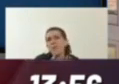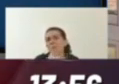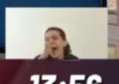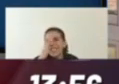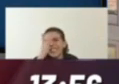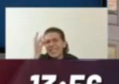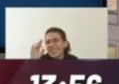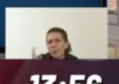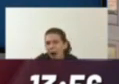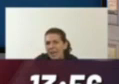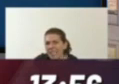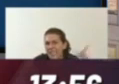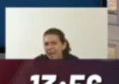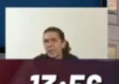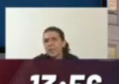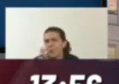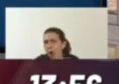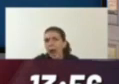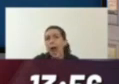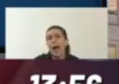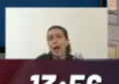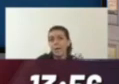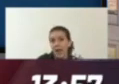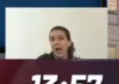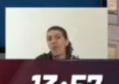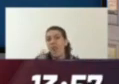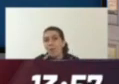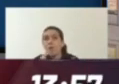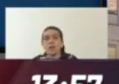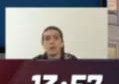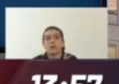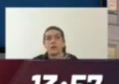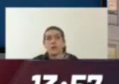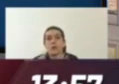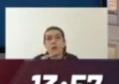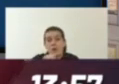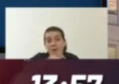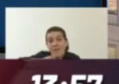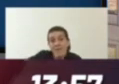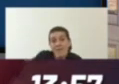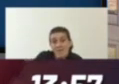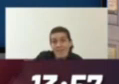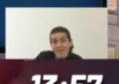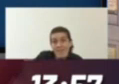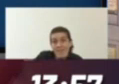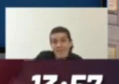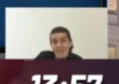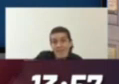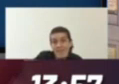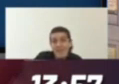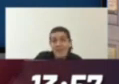alta, obviamente. Y después siguen el área metropolitana de Buenos Aires, el Gran Buenos Aires, Chaco,